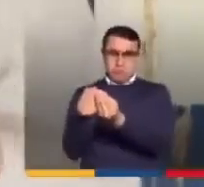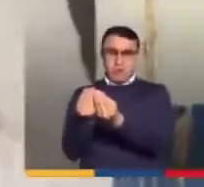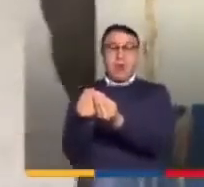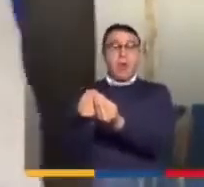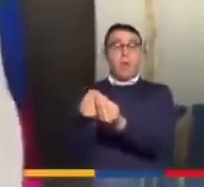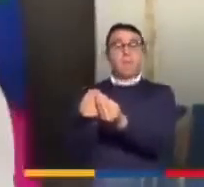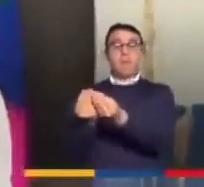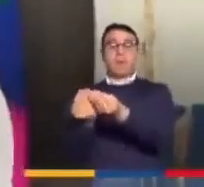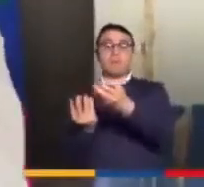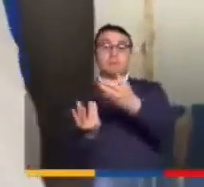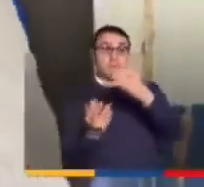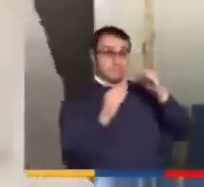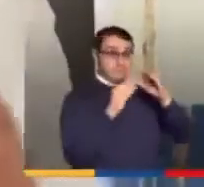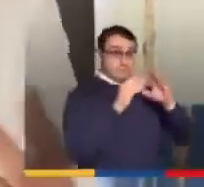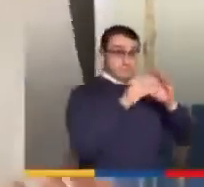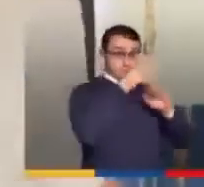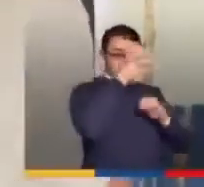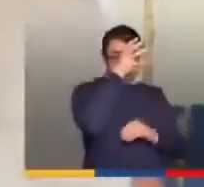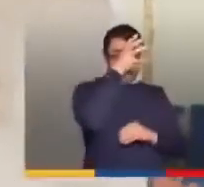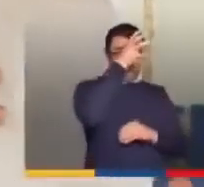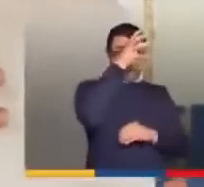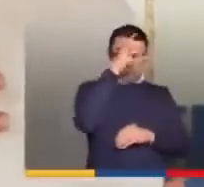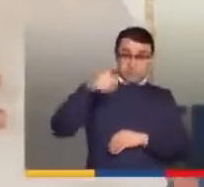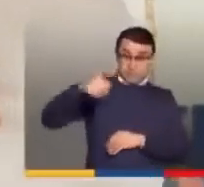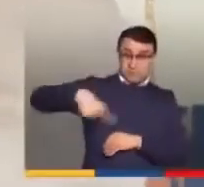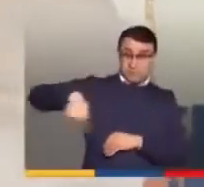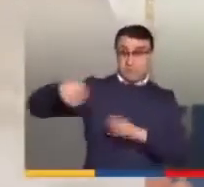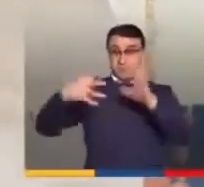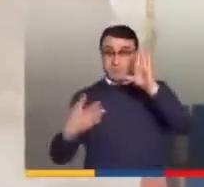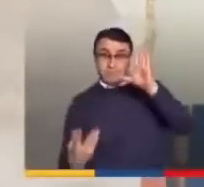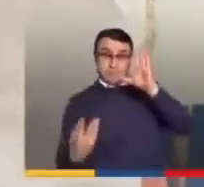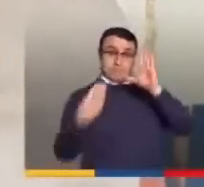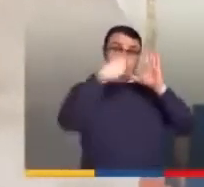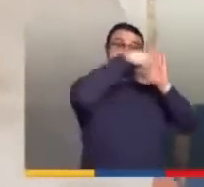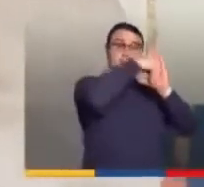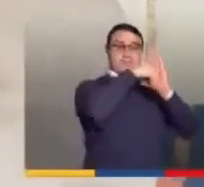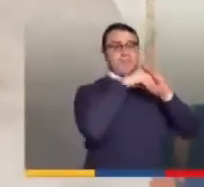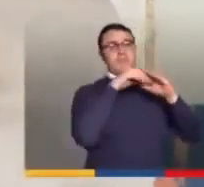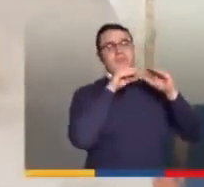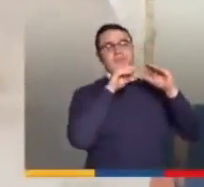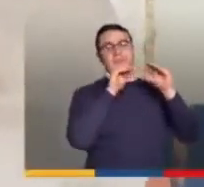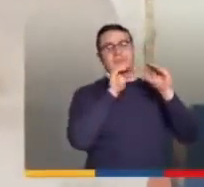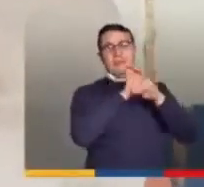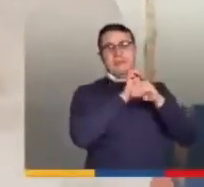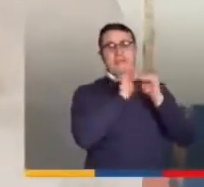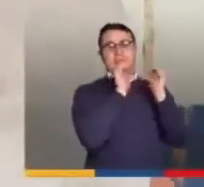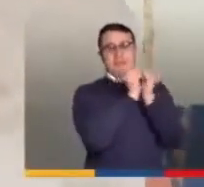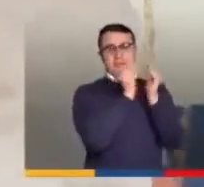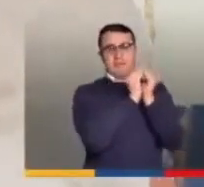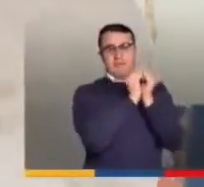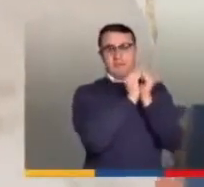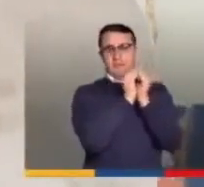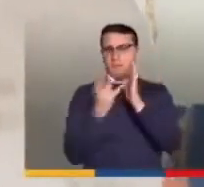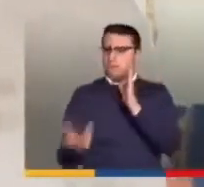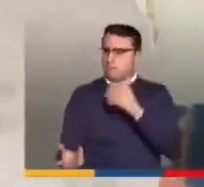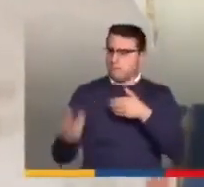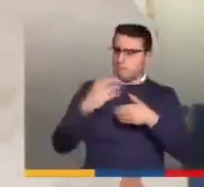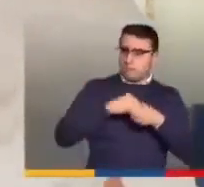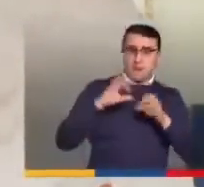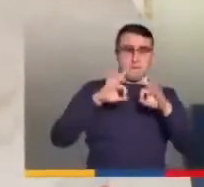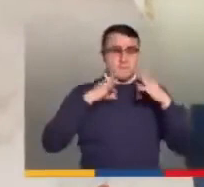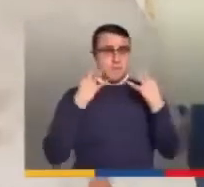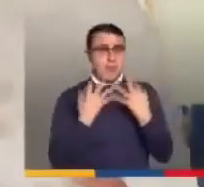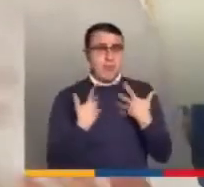meter dentro del ICBF la concepción wayú de lo que podría ser una política de bienestar familiar